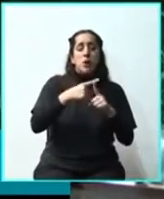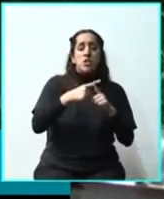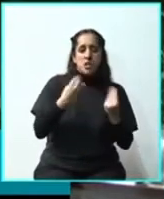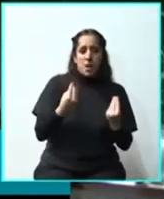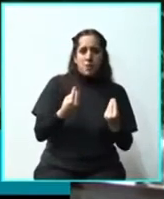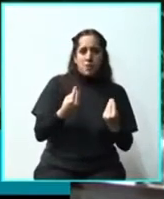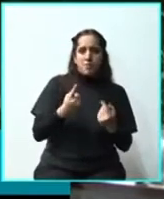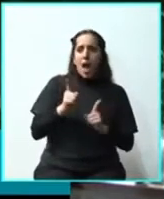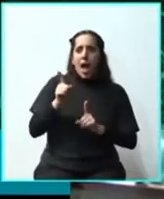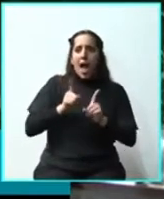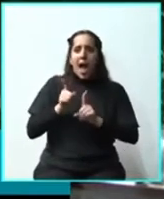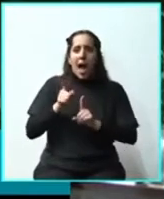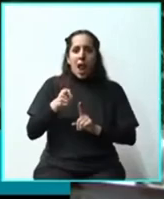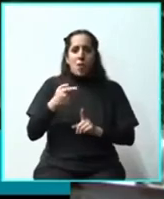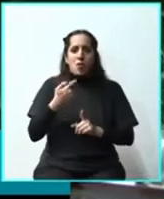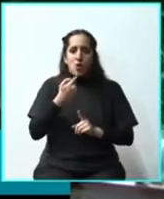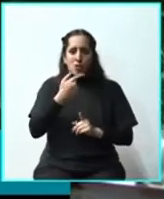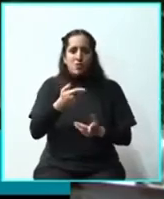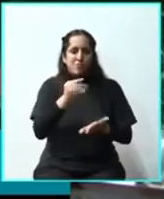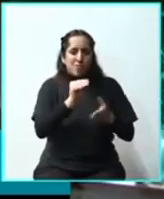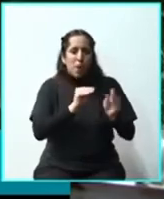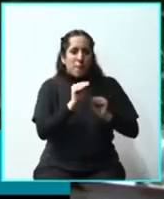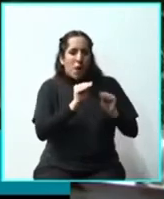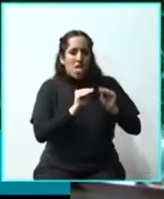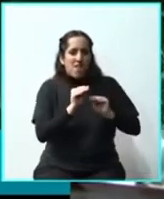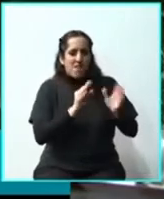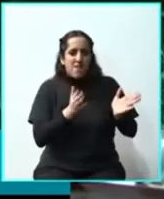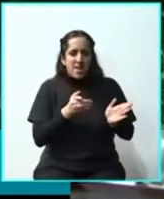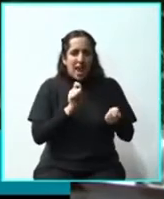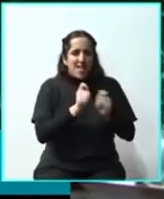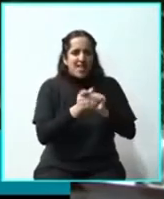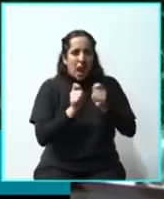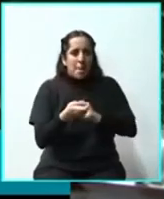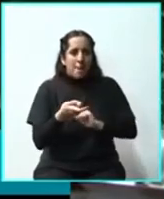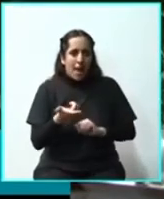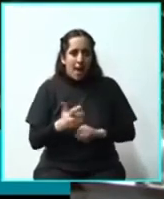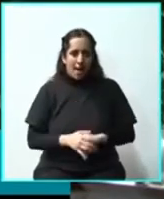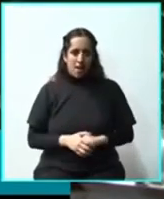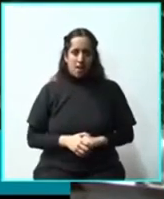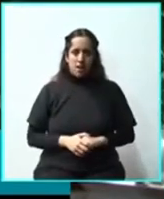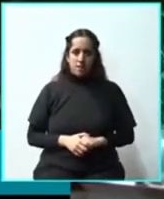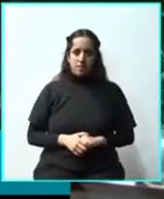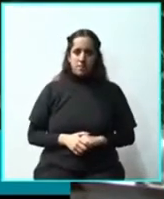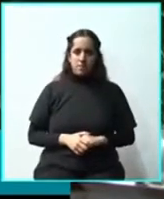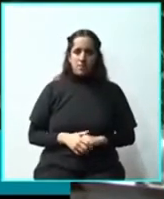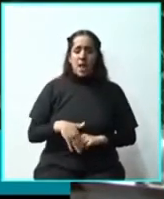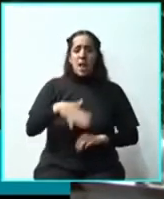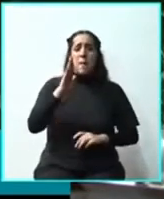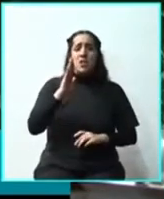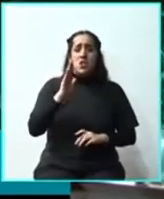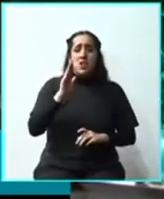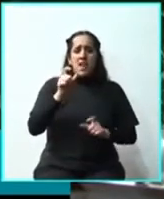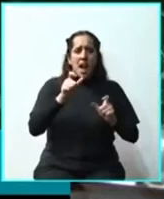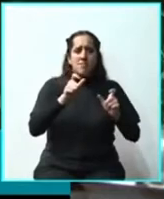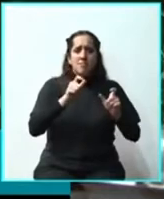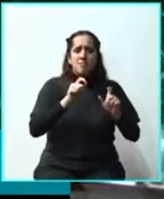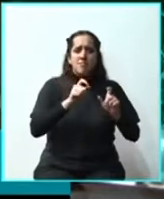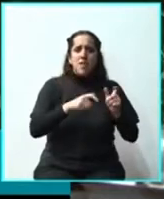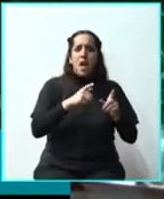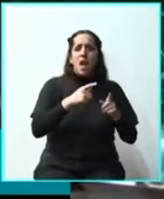que genera los algoritmos y allí se cuelan las ideologías, parece. En la mayor cantidad de falsos